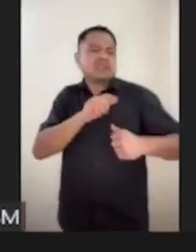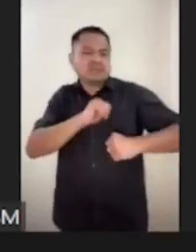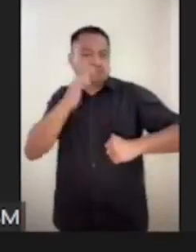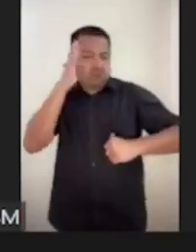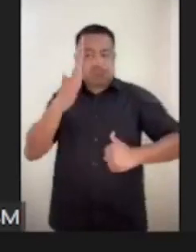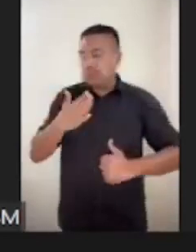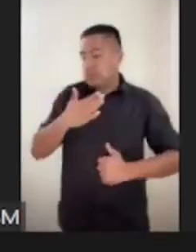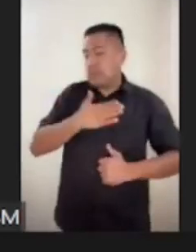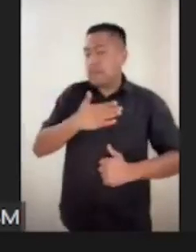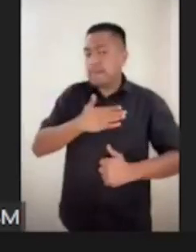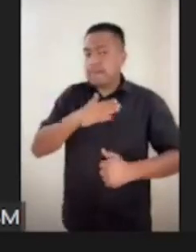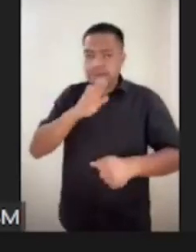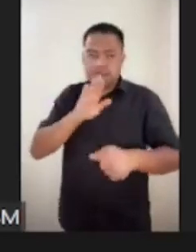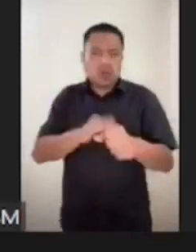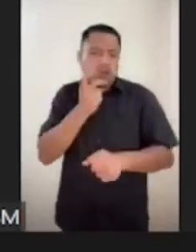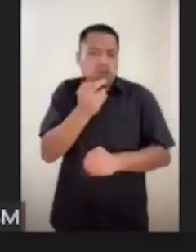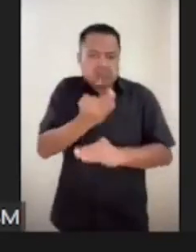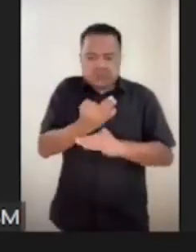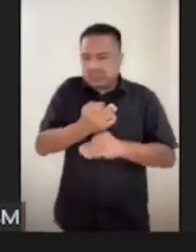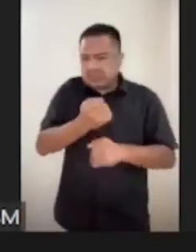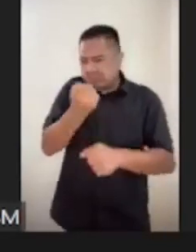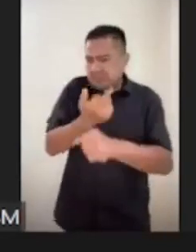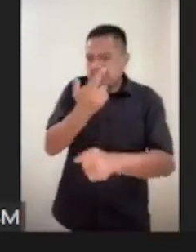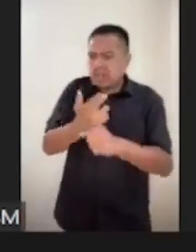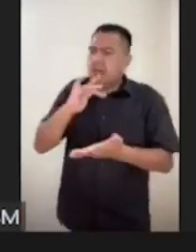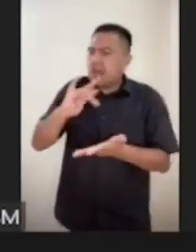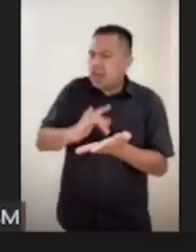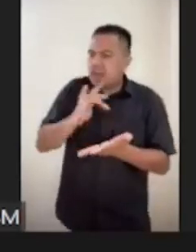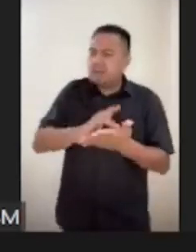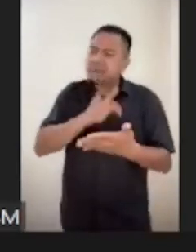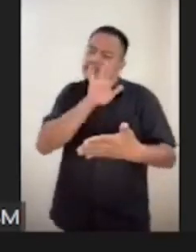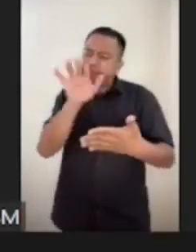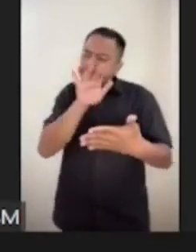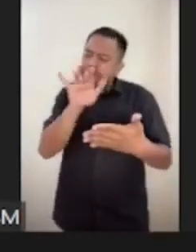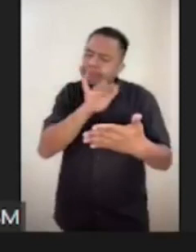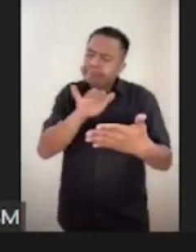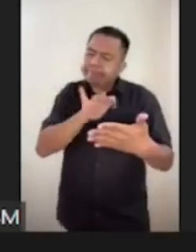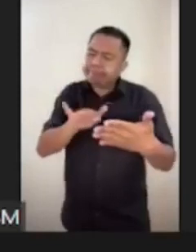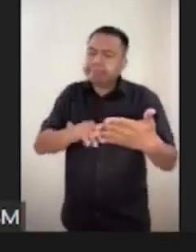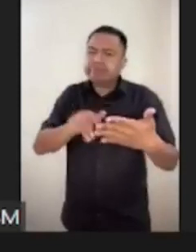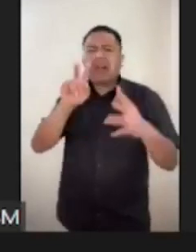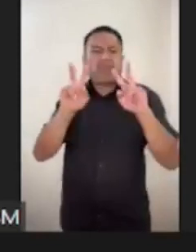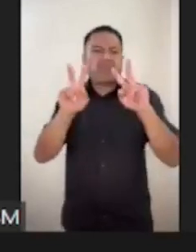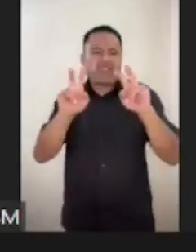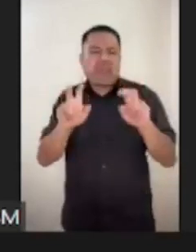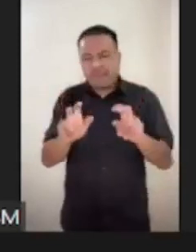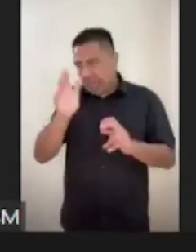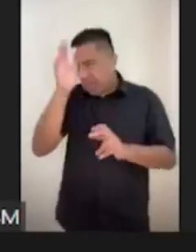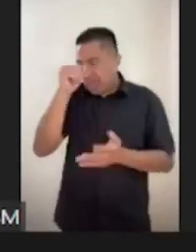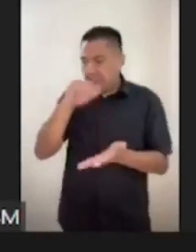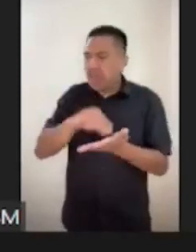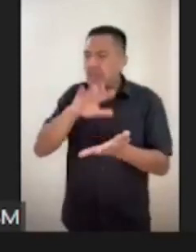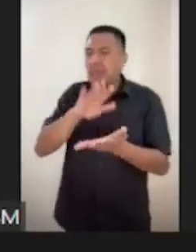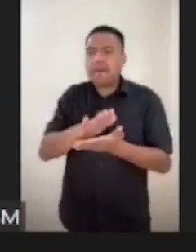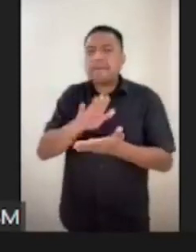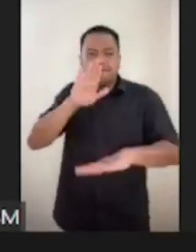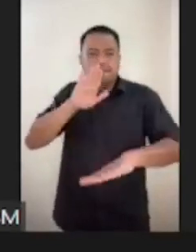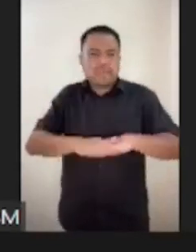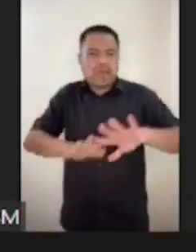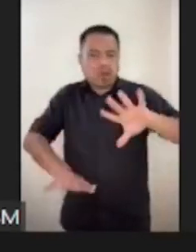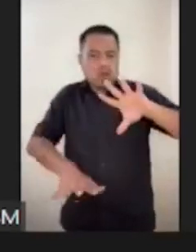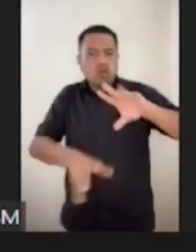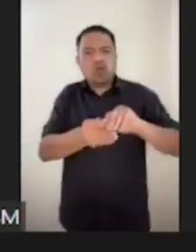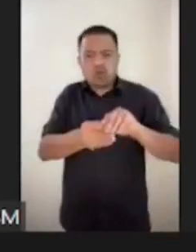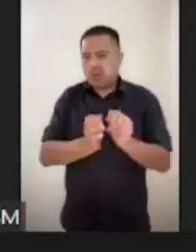lo tanto, le solicito, secretario, nos apoye con la cuenta y los puntos de acuerdo de los mismos de manera conjunta, por